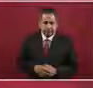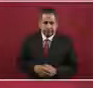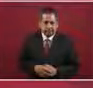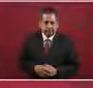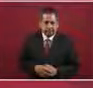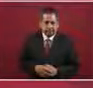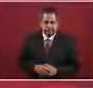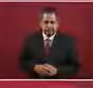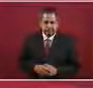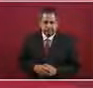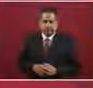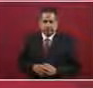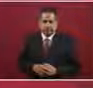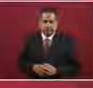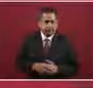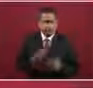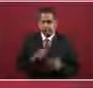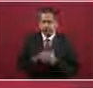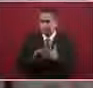hay